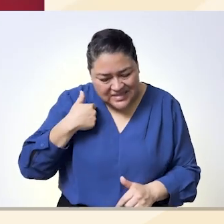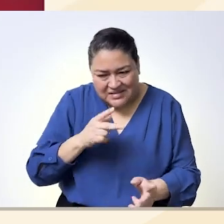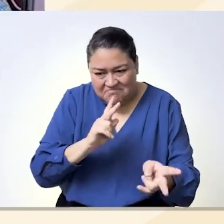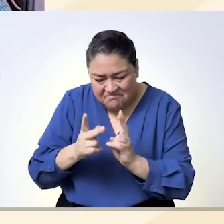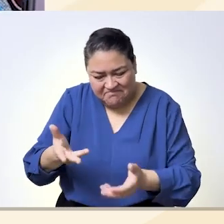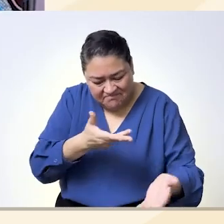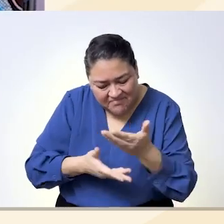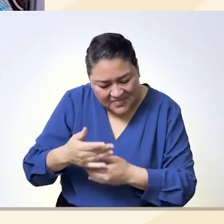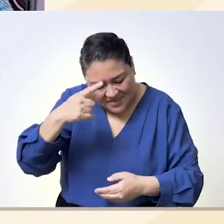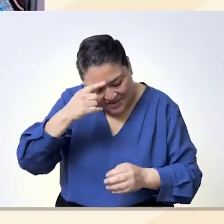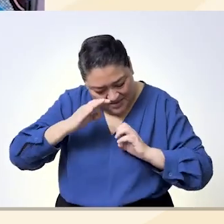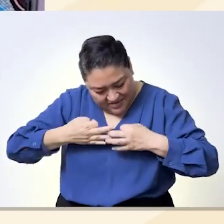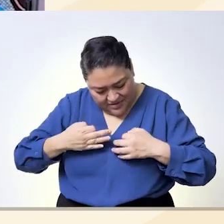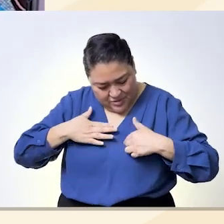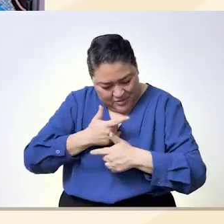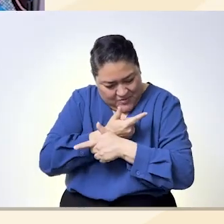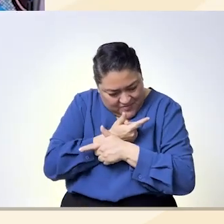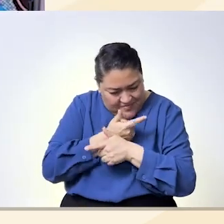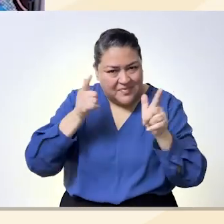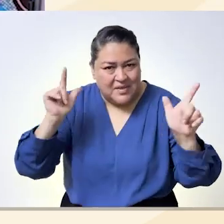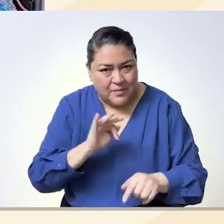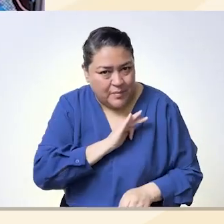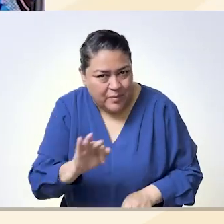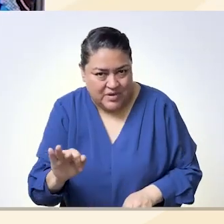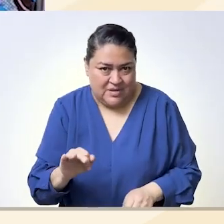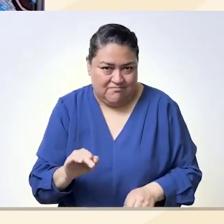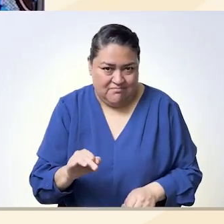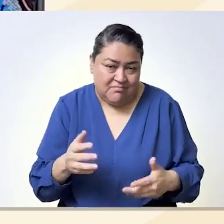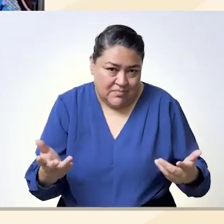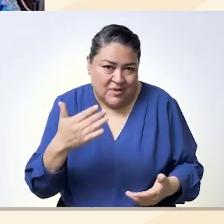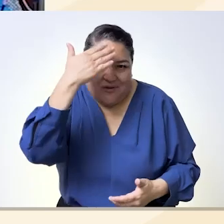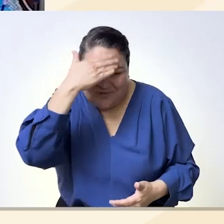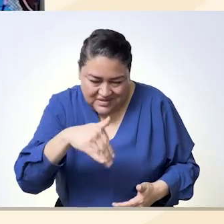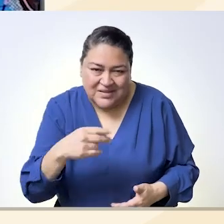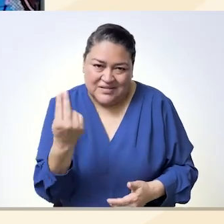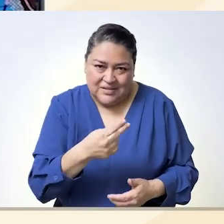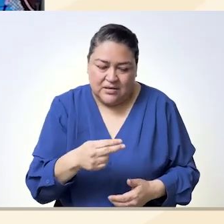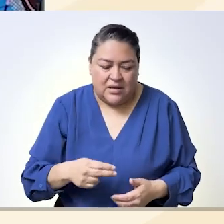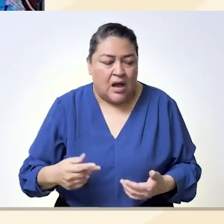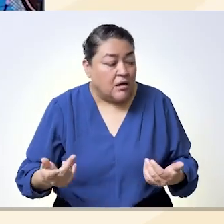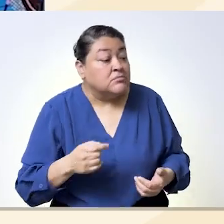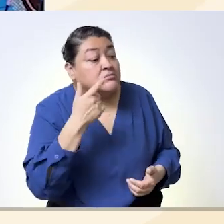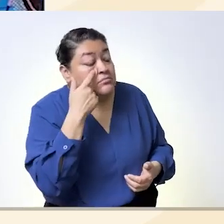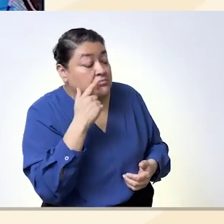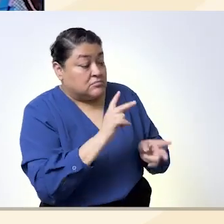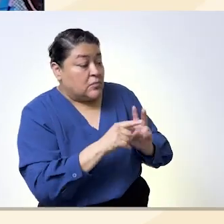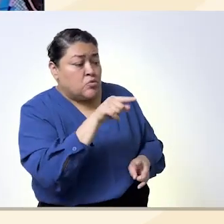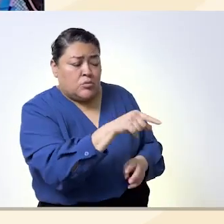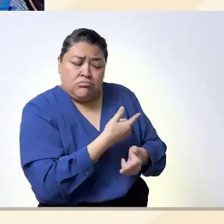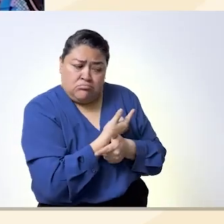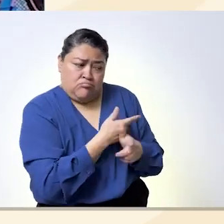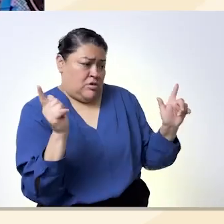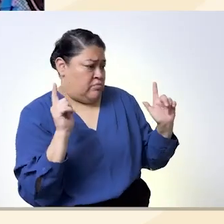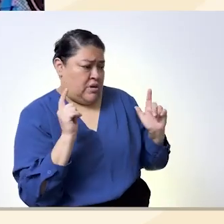se necesita cierto ambiente para poder ejercerte a ti mismo, o sea, que se te abra el espacio y que te digan que hay